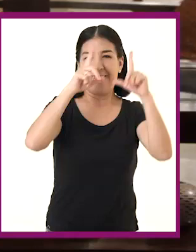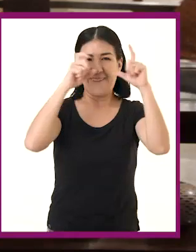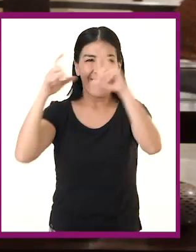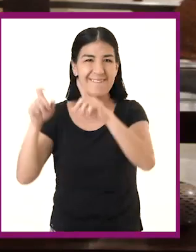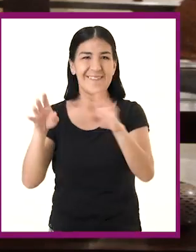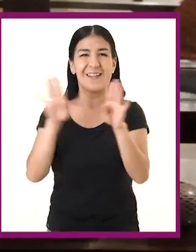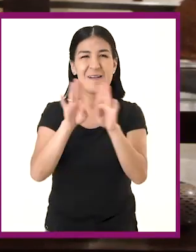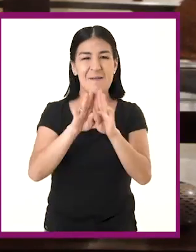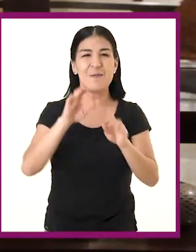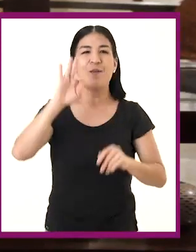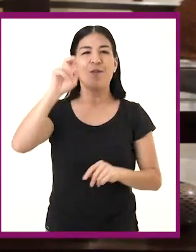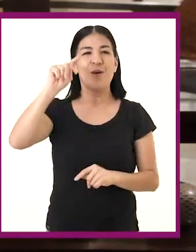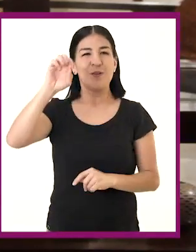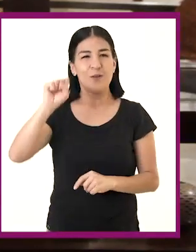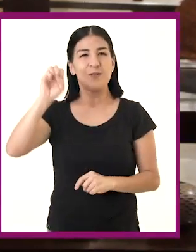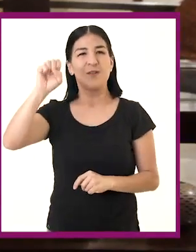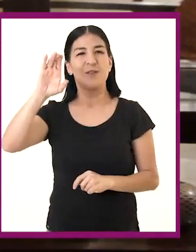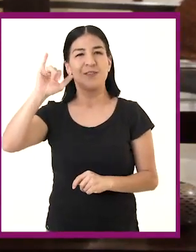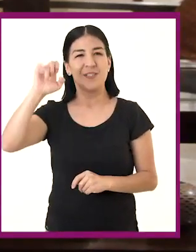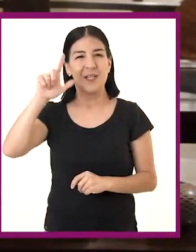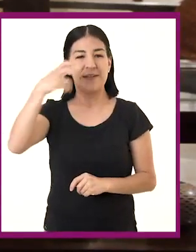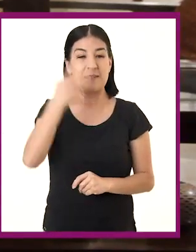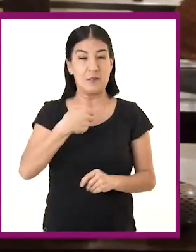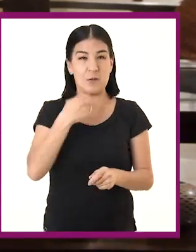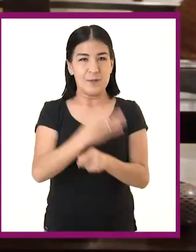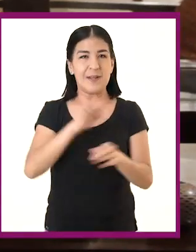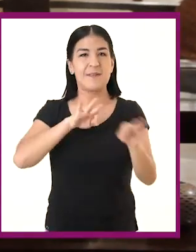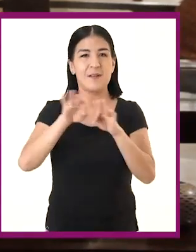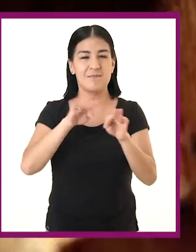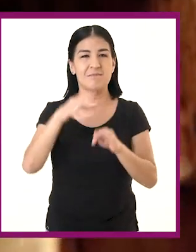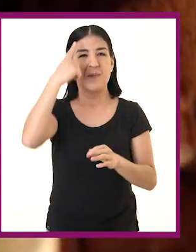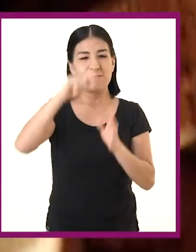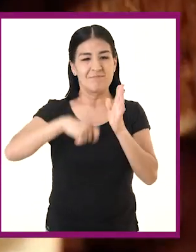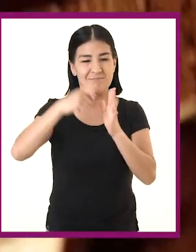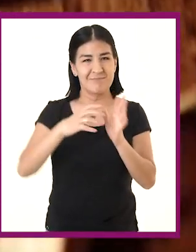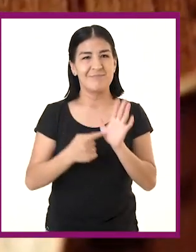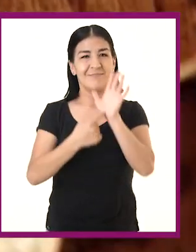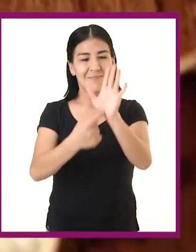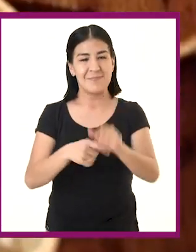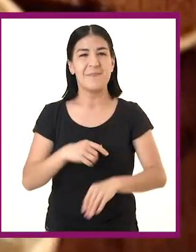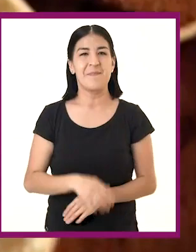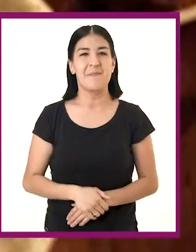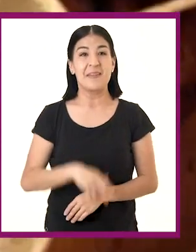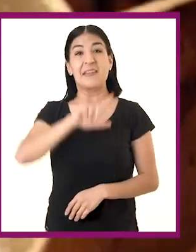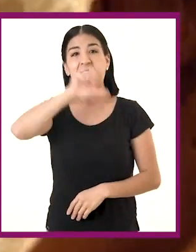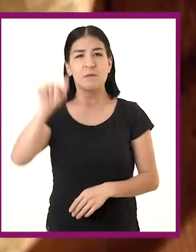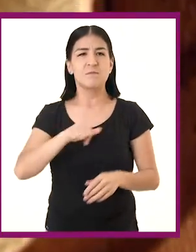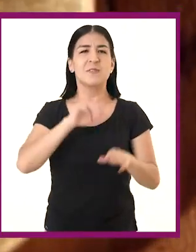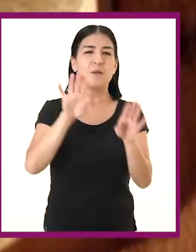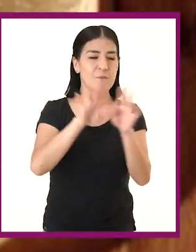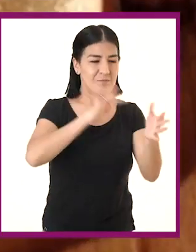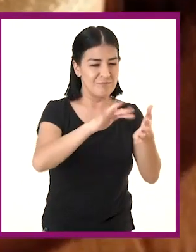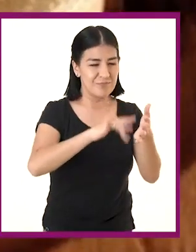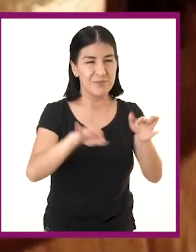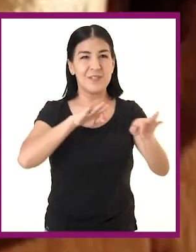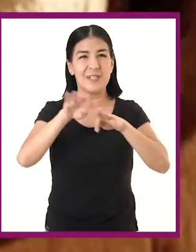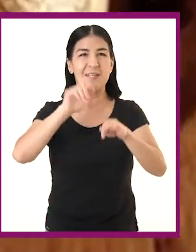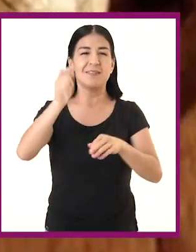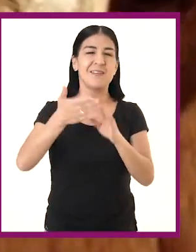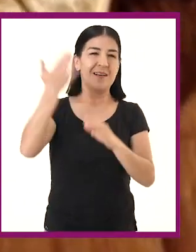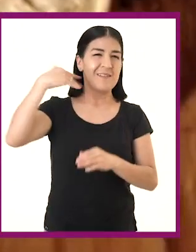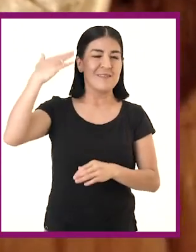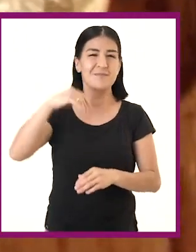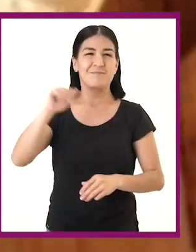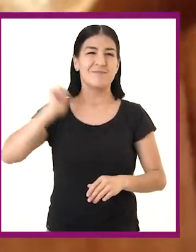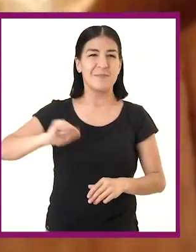foto social y ahora estoy trabajando en documentales. Tras leer un trabajo de investigación sobre la